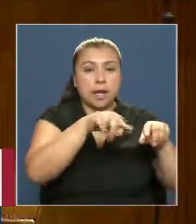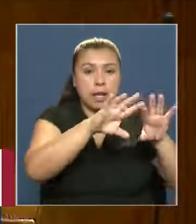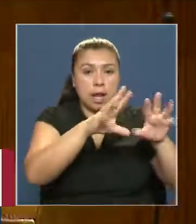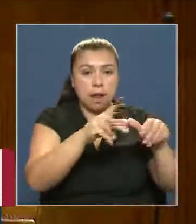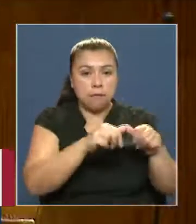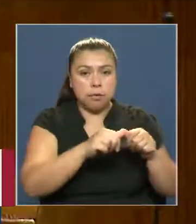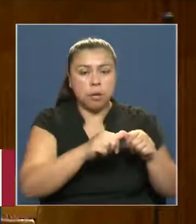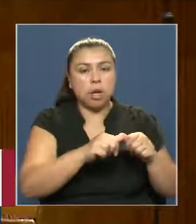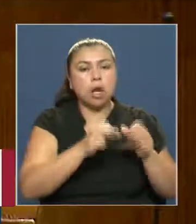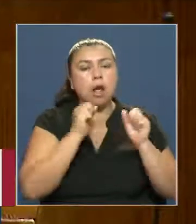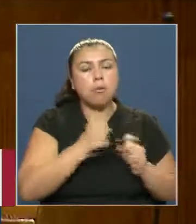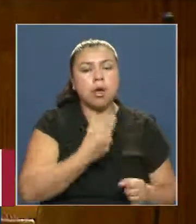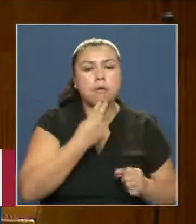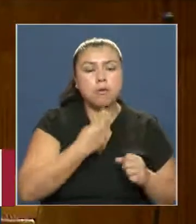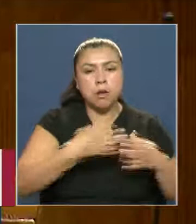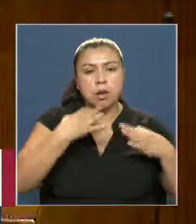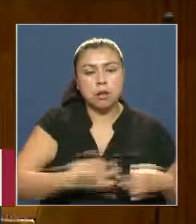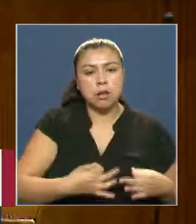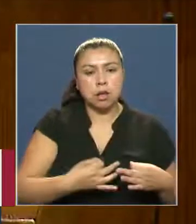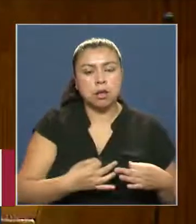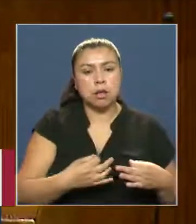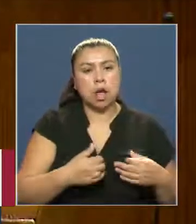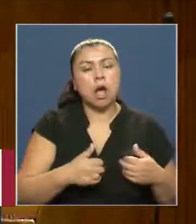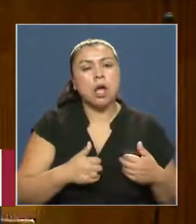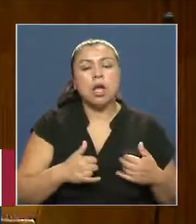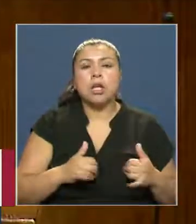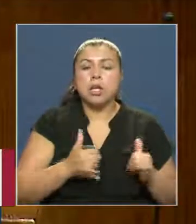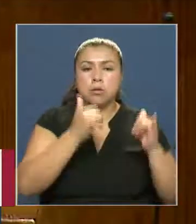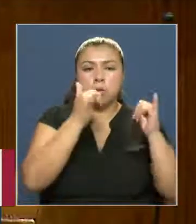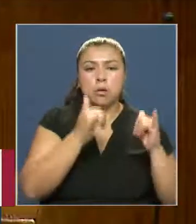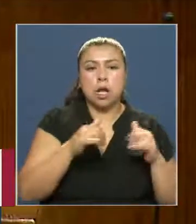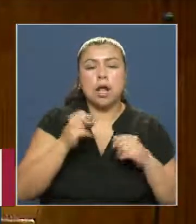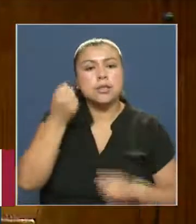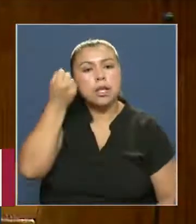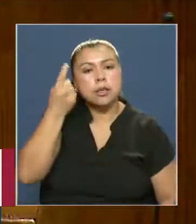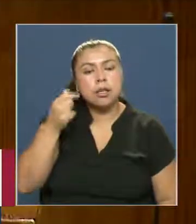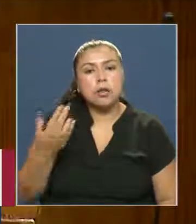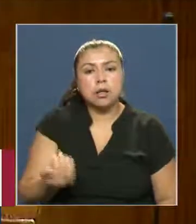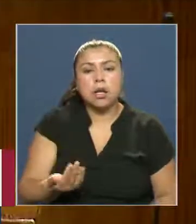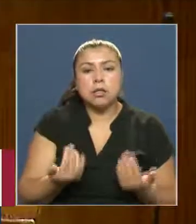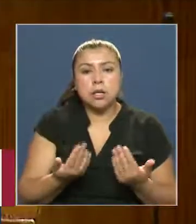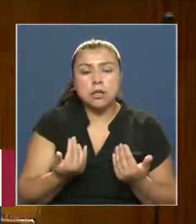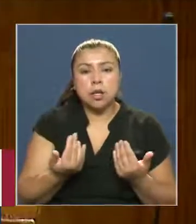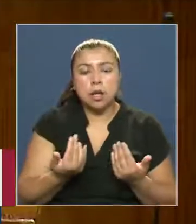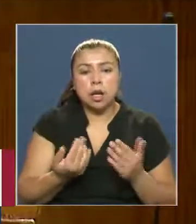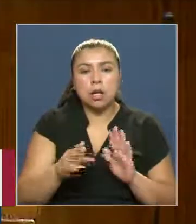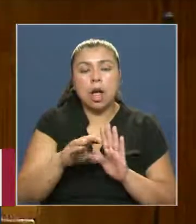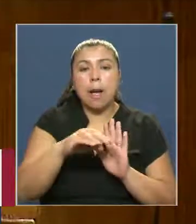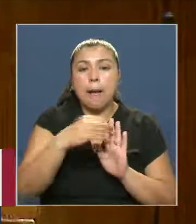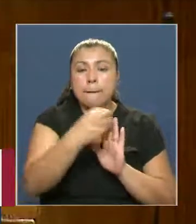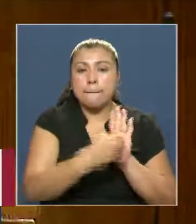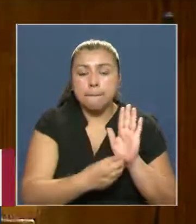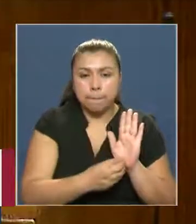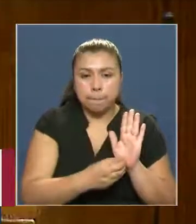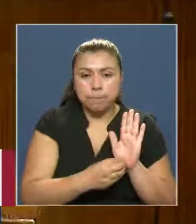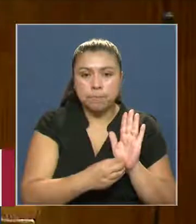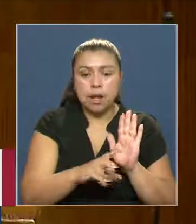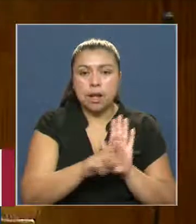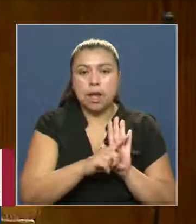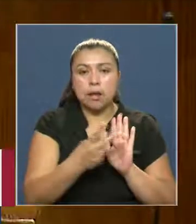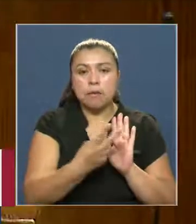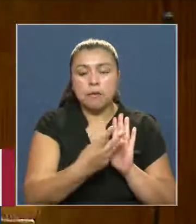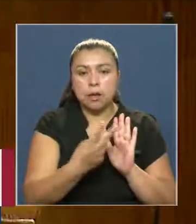una vida digna y satisfactoria. En este entendido, se hace necesaria la prórroga de la vigencia de la Ley